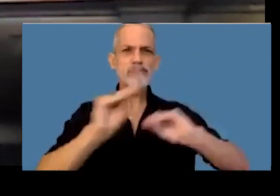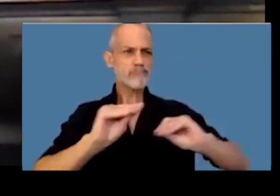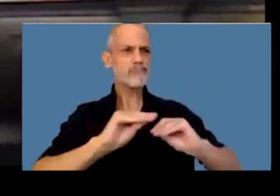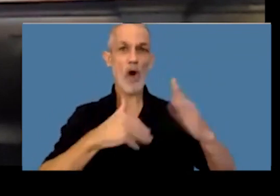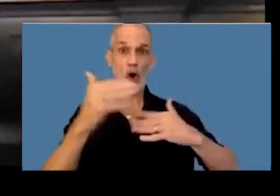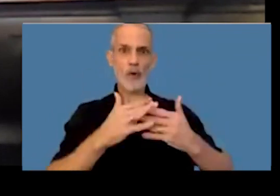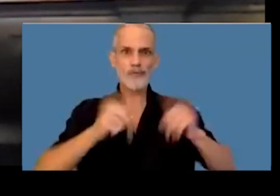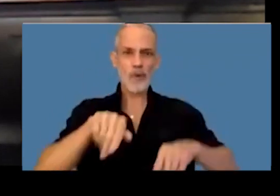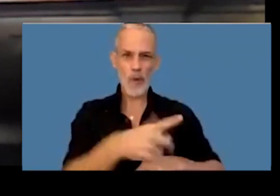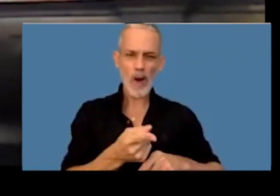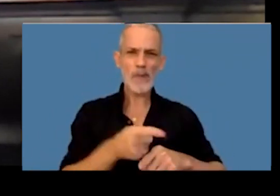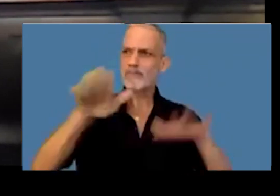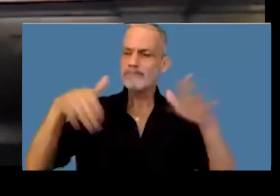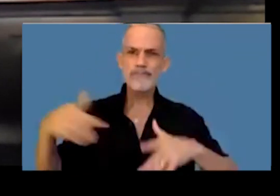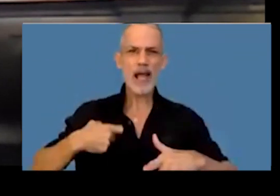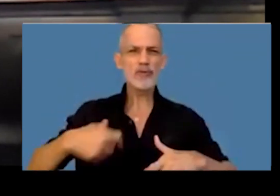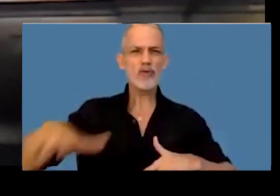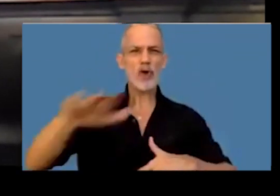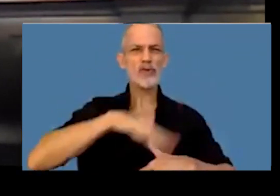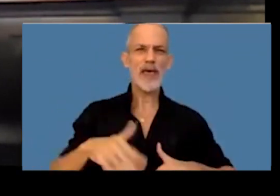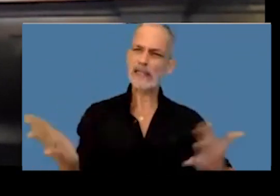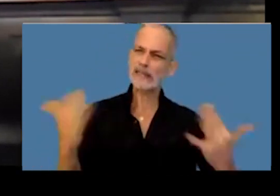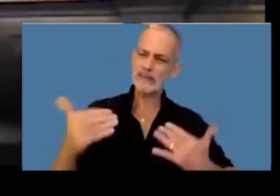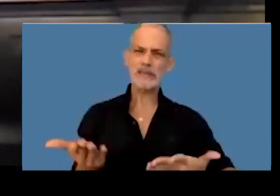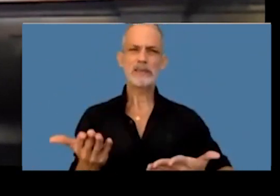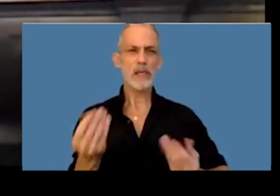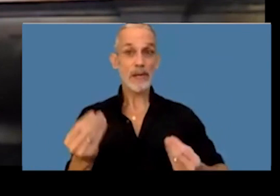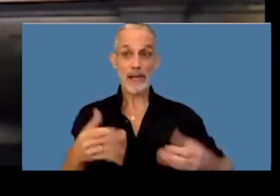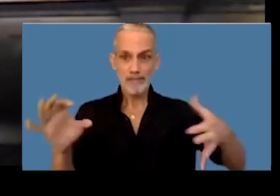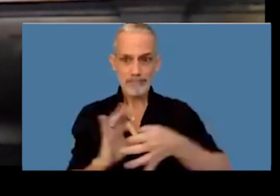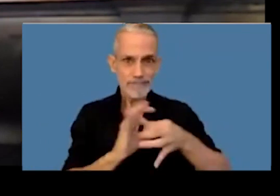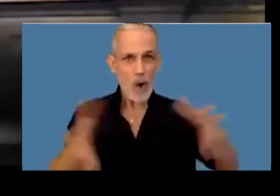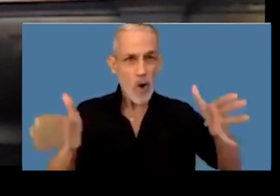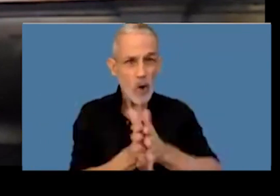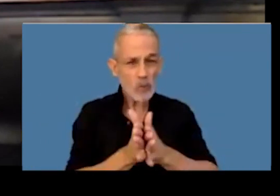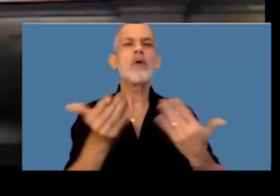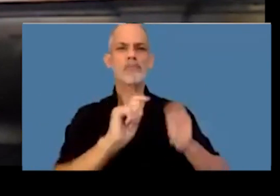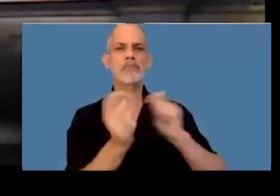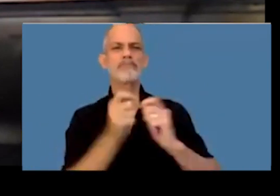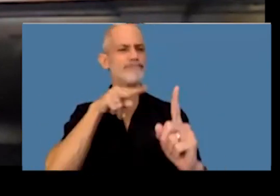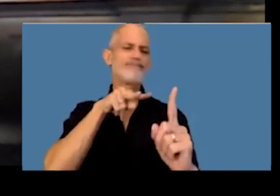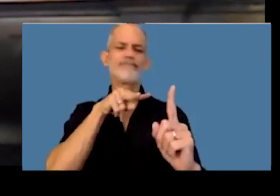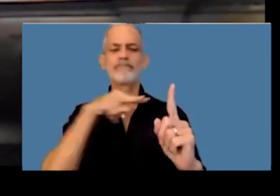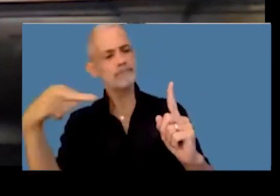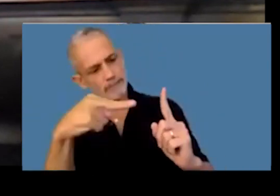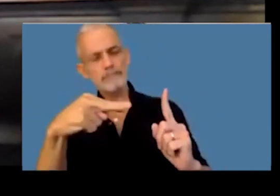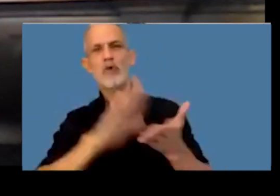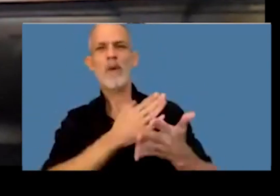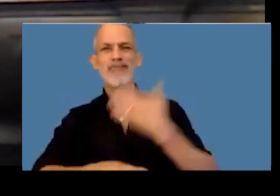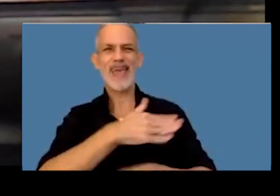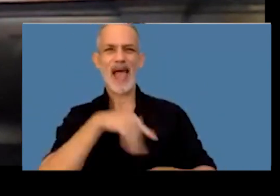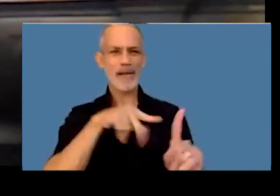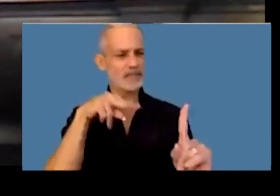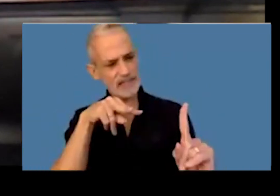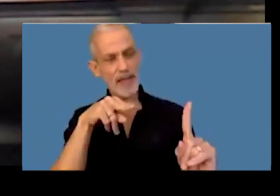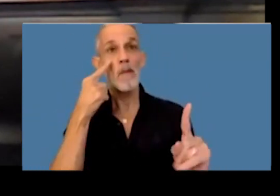convocatoria a toda la sociedad para que juntos cambiemos la mirada que hay en relación a la discapacidad, para que hagamos